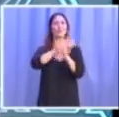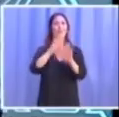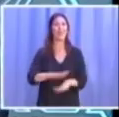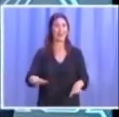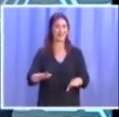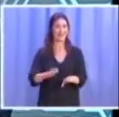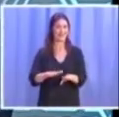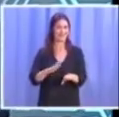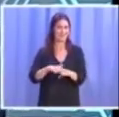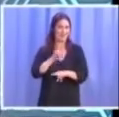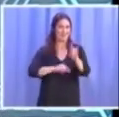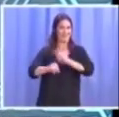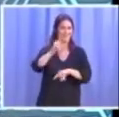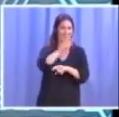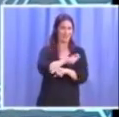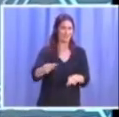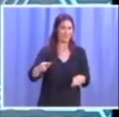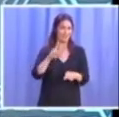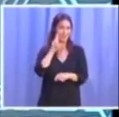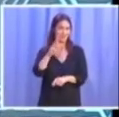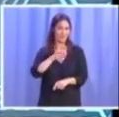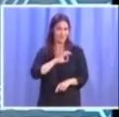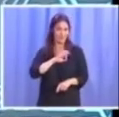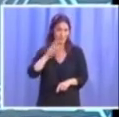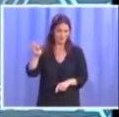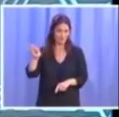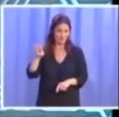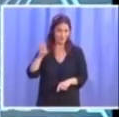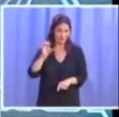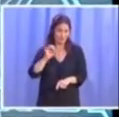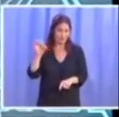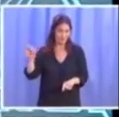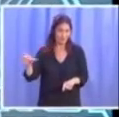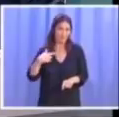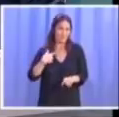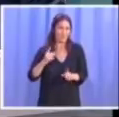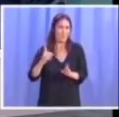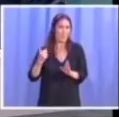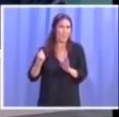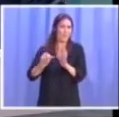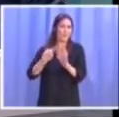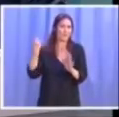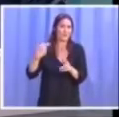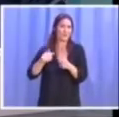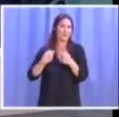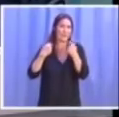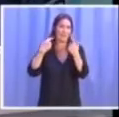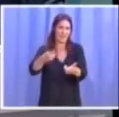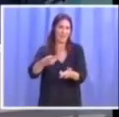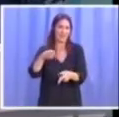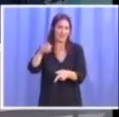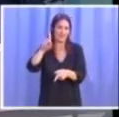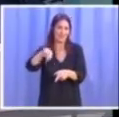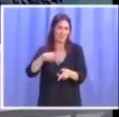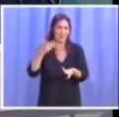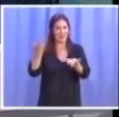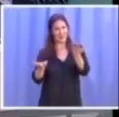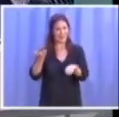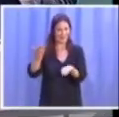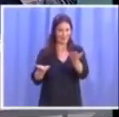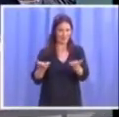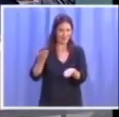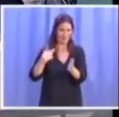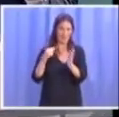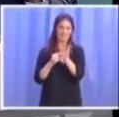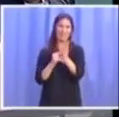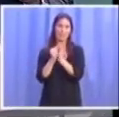esto nos viene bien un poco para desengrasar. Ya ha visto, señor Pérez, que no le voy a quitar segundo. Lo que he hecho ha sido darle también a sus compañeros para equilibrar, ¿no? Yo he